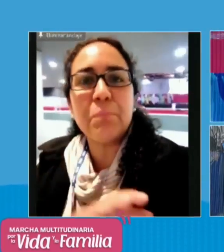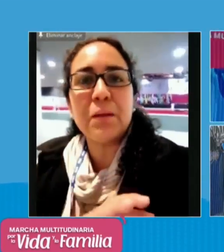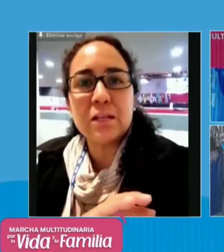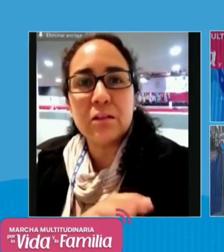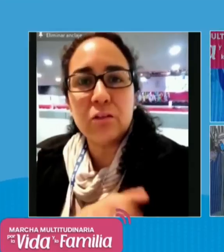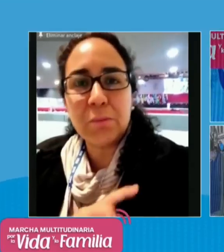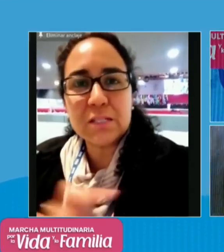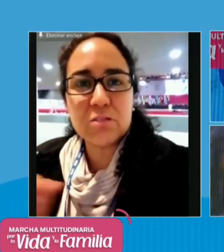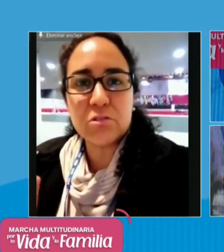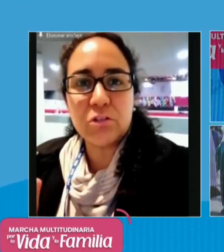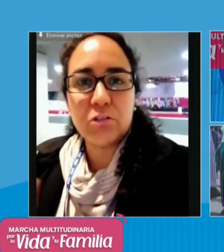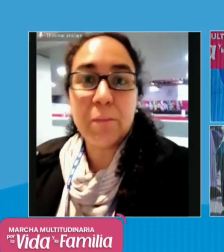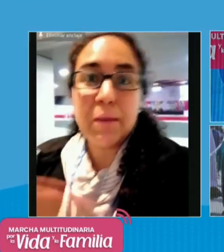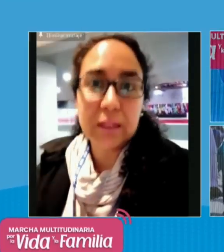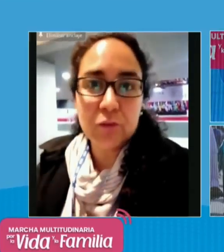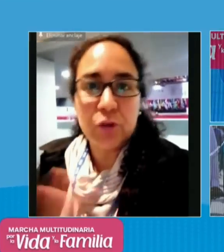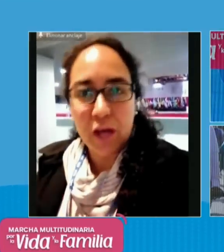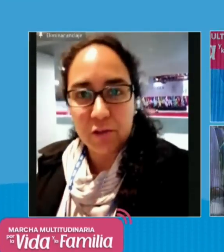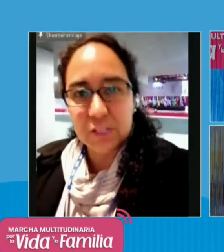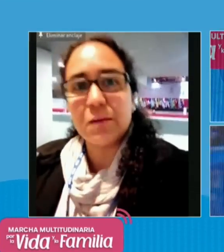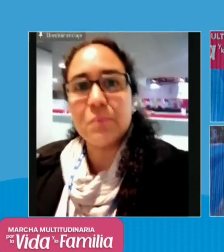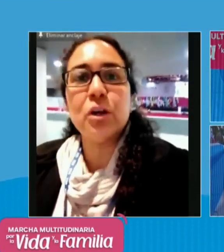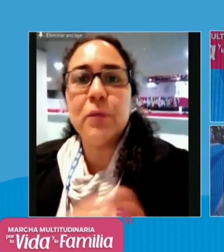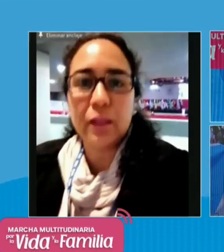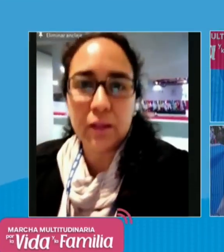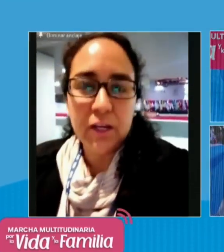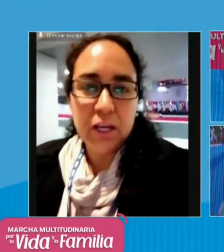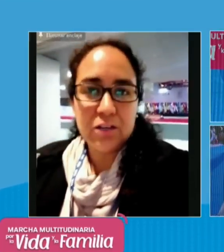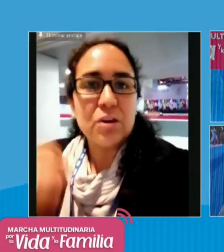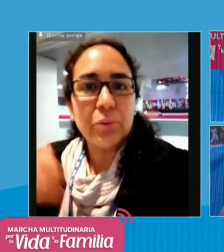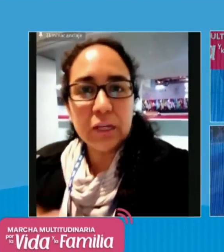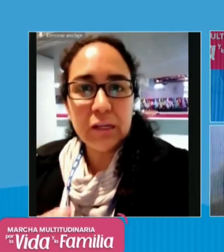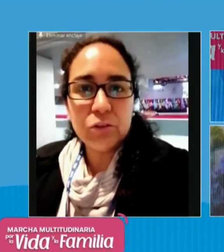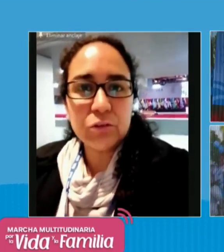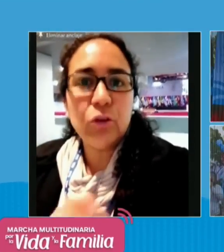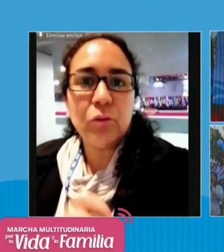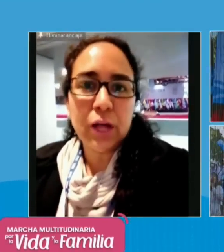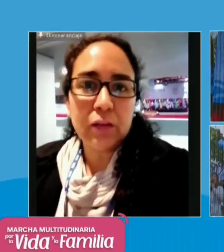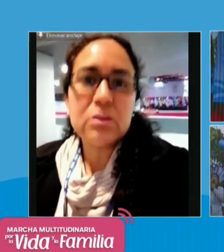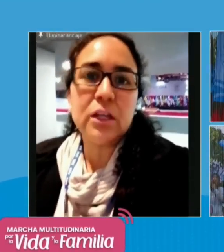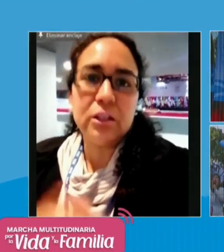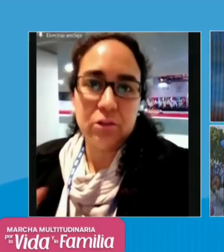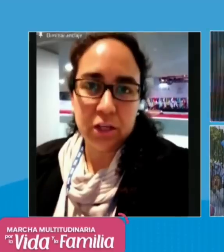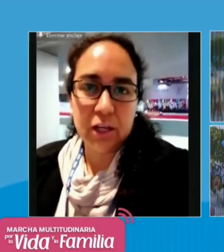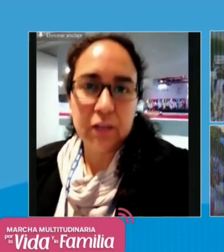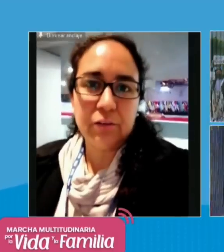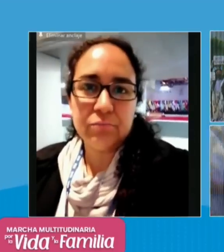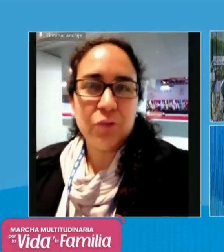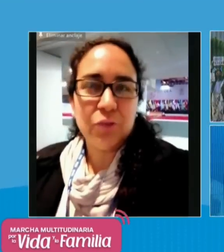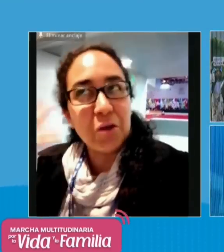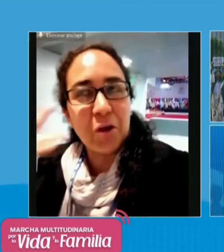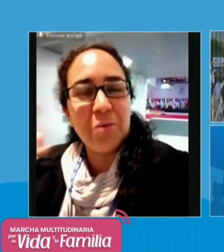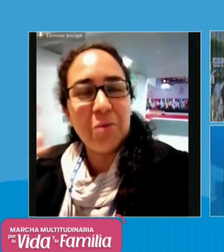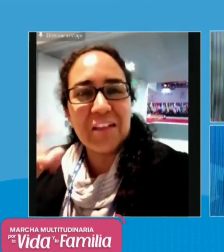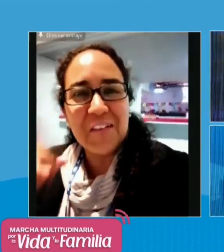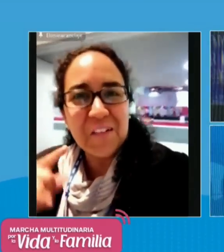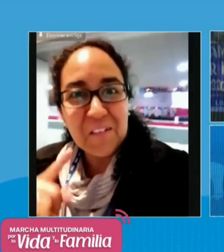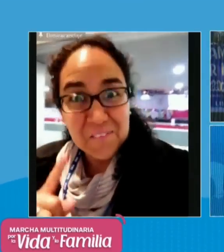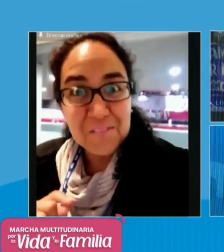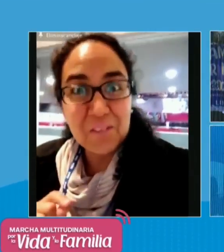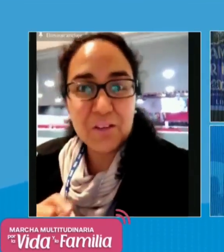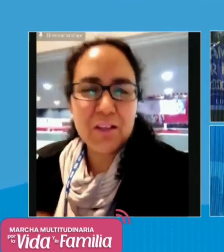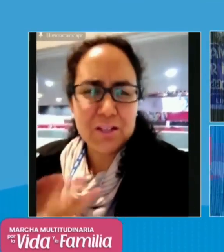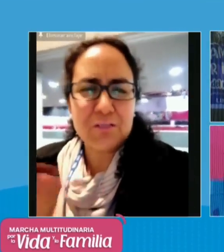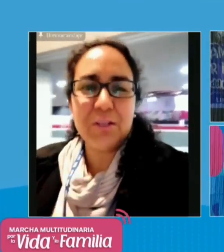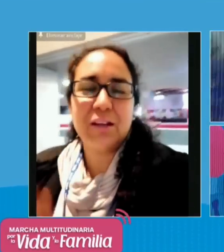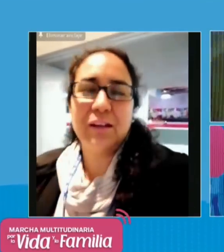pensar, los pases son de colores verde o morado, que sabemos que el verde, ellos apoyan el aborto y los morados la ideología. Okay, tienen, ¿no? Me había olvidado.